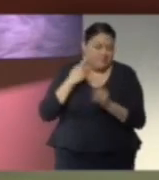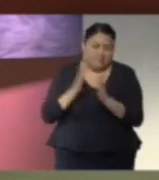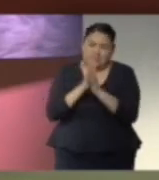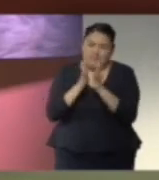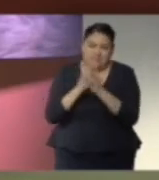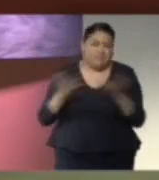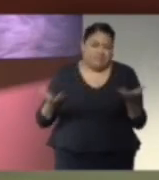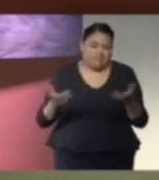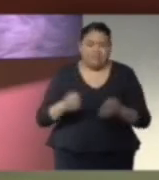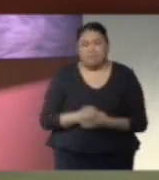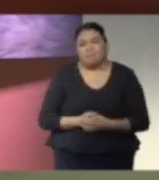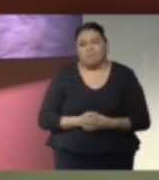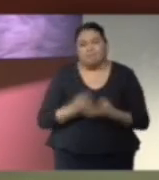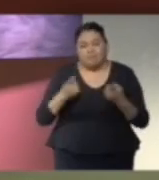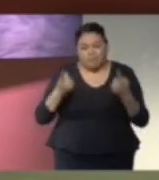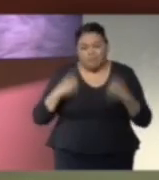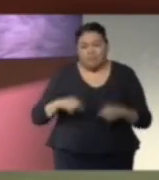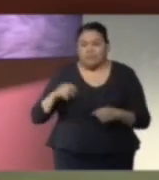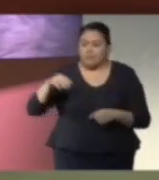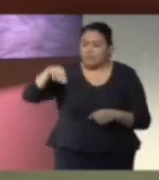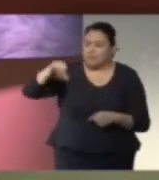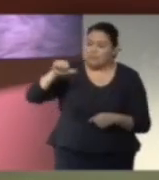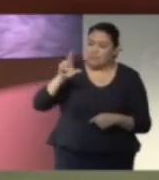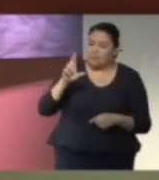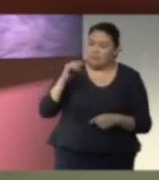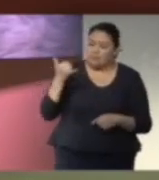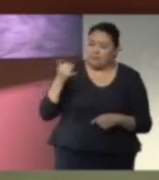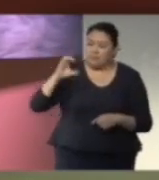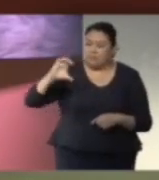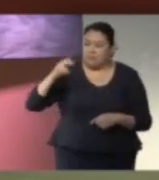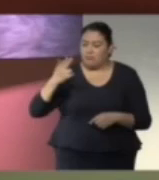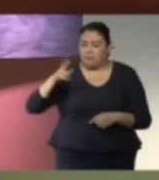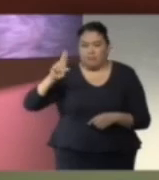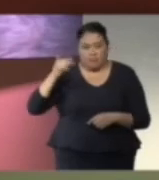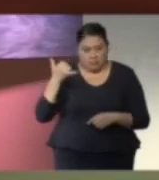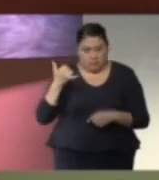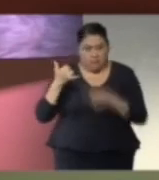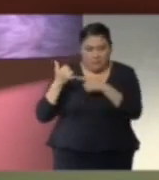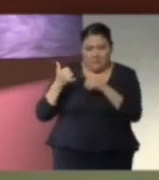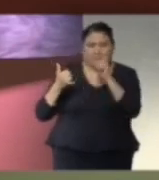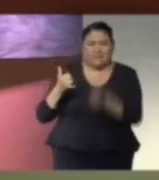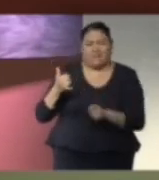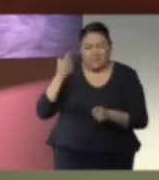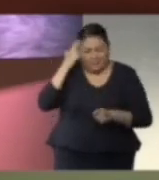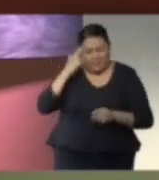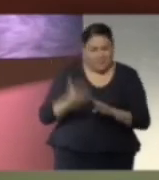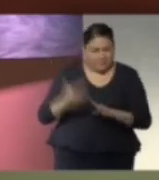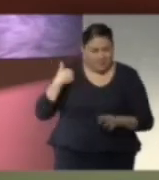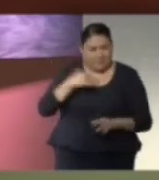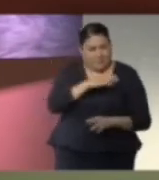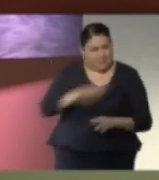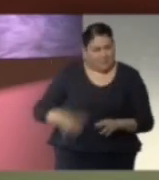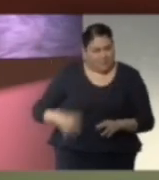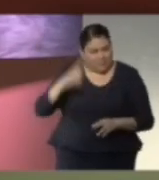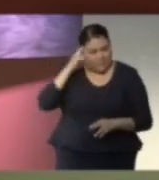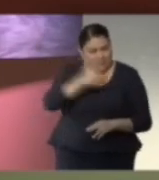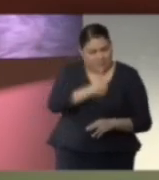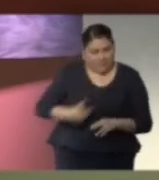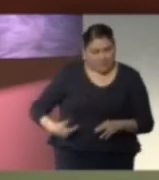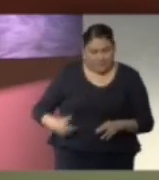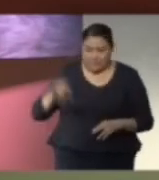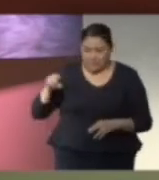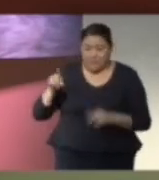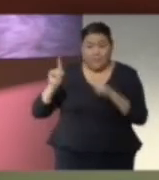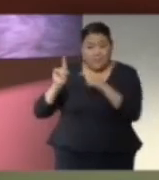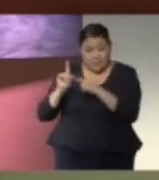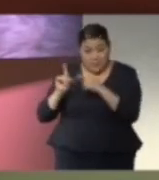tema de Marichuy creo que es muy importante, ¿no? A partir de esta crisis también que los propios